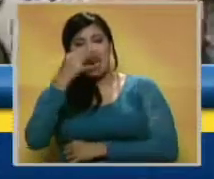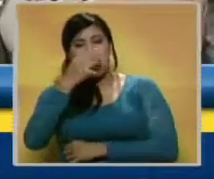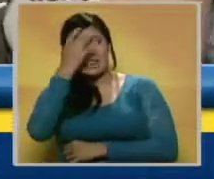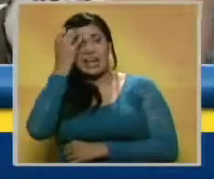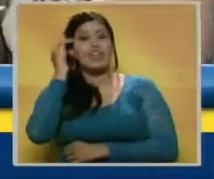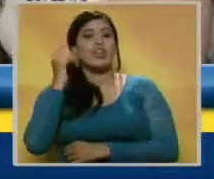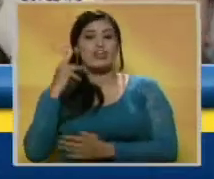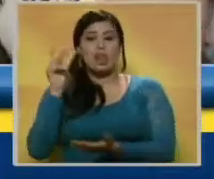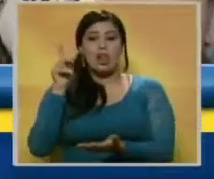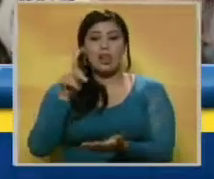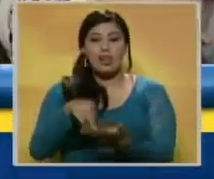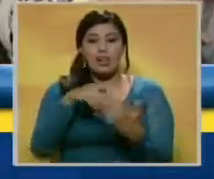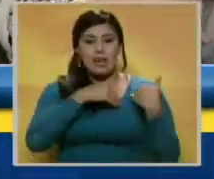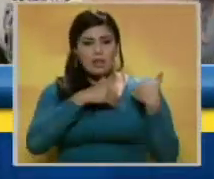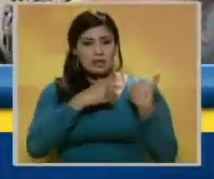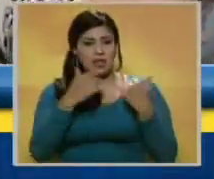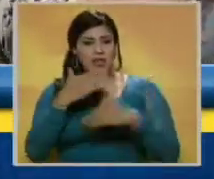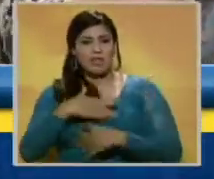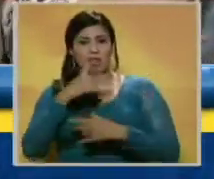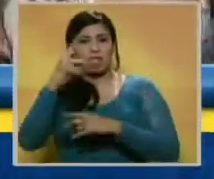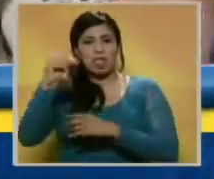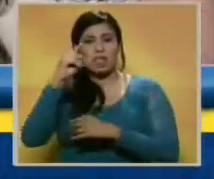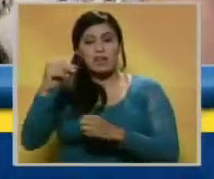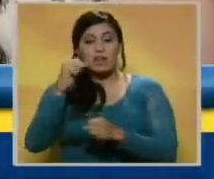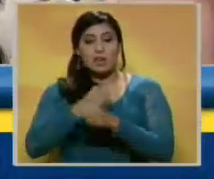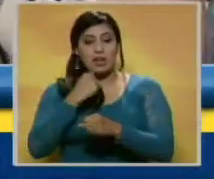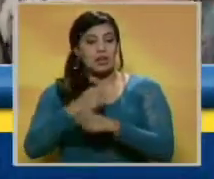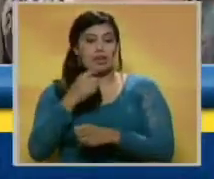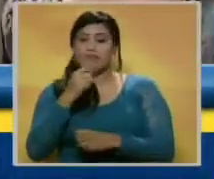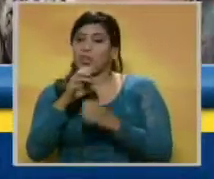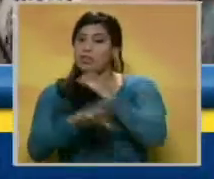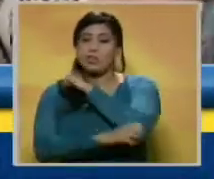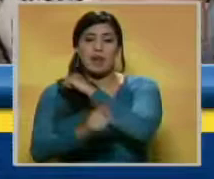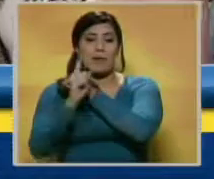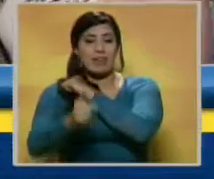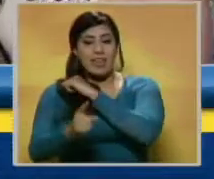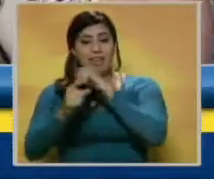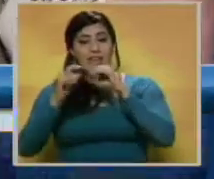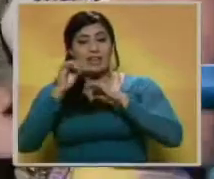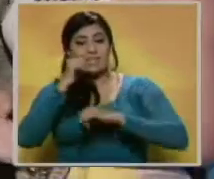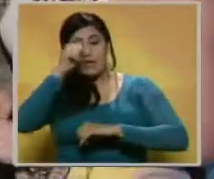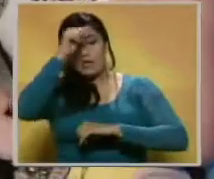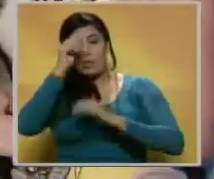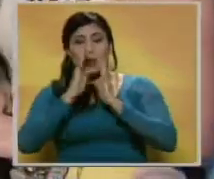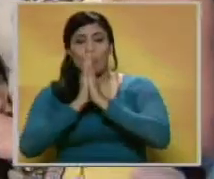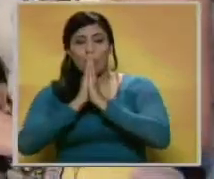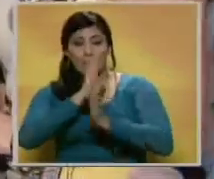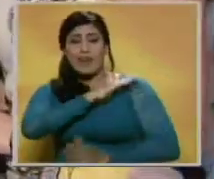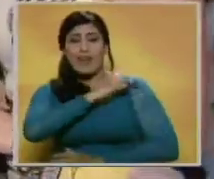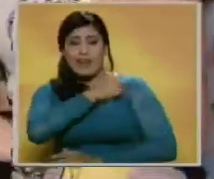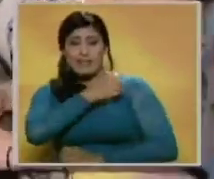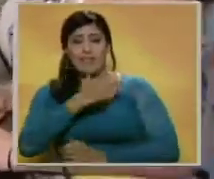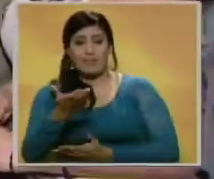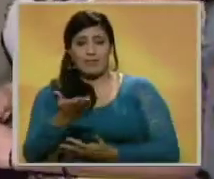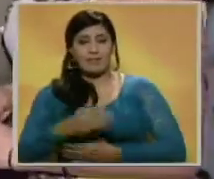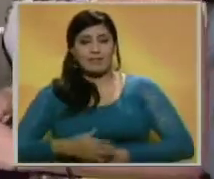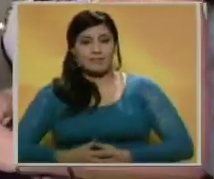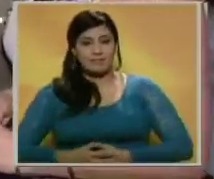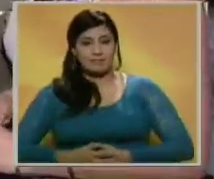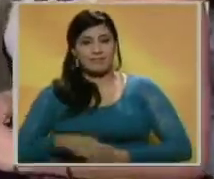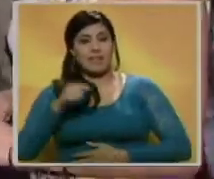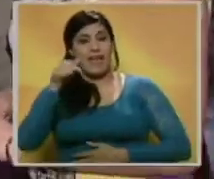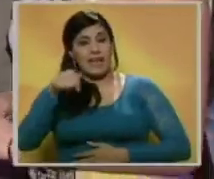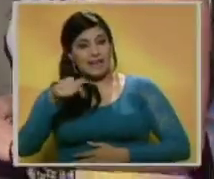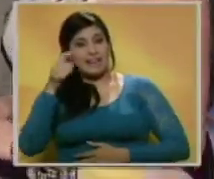yo estoy llegando y tengo pauta, entonces no puedo disfrutar nunca de la fiesta, entonces eso no se vale, debería ser un fin de semana, por favor, a los jefes. Pero bien, por aquí